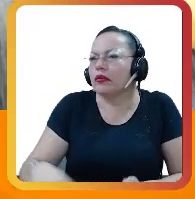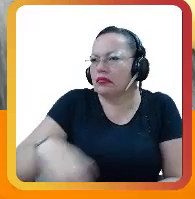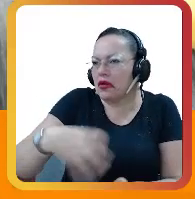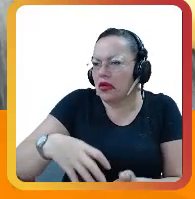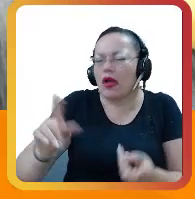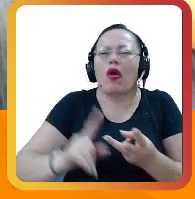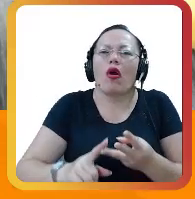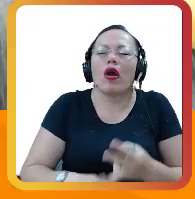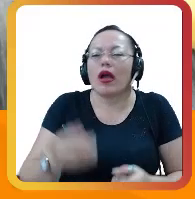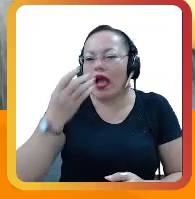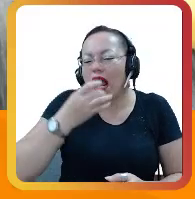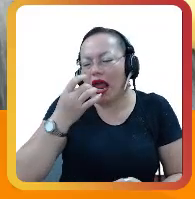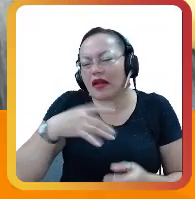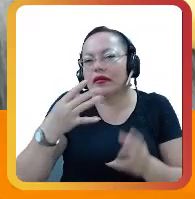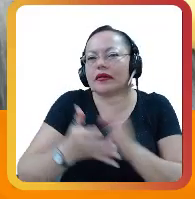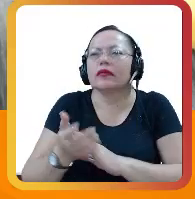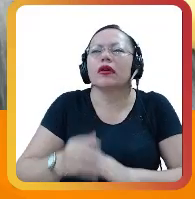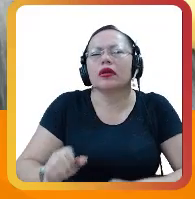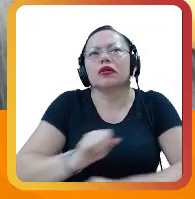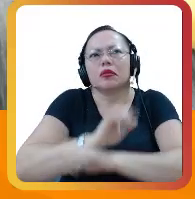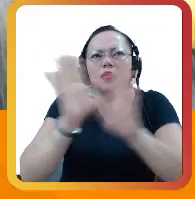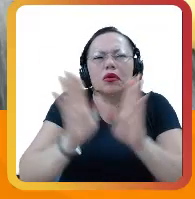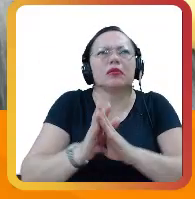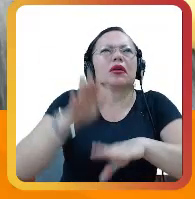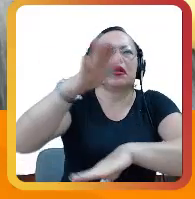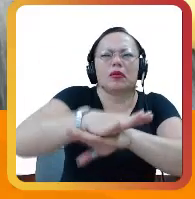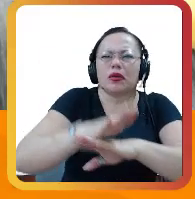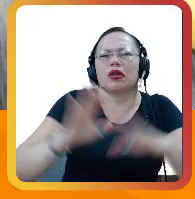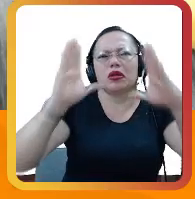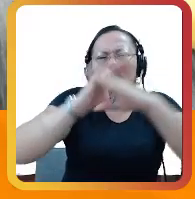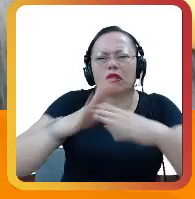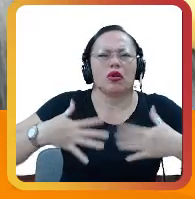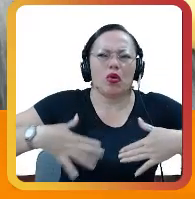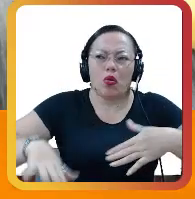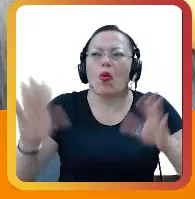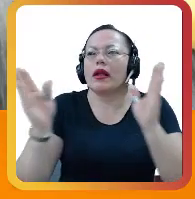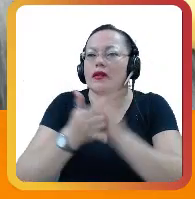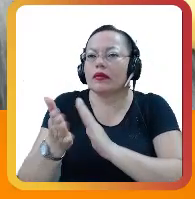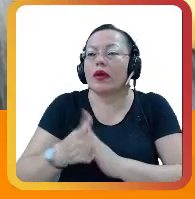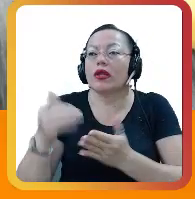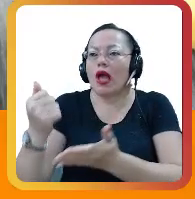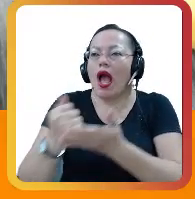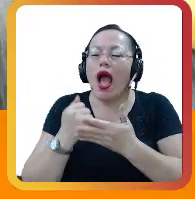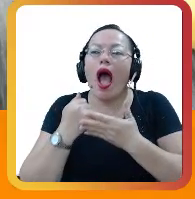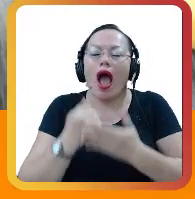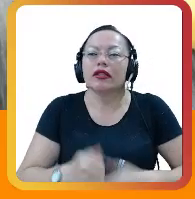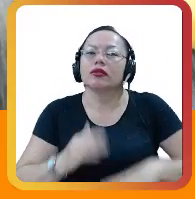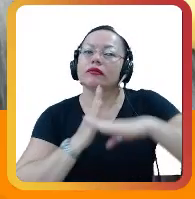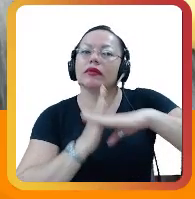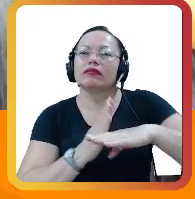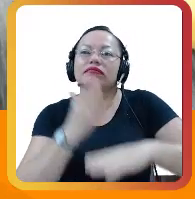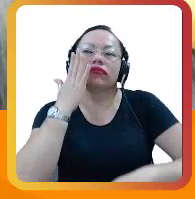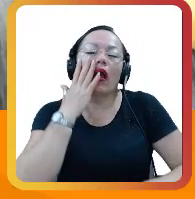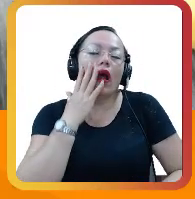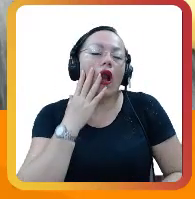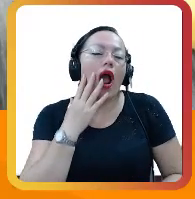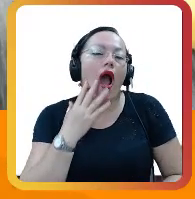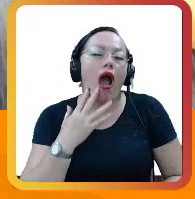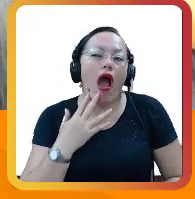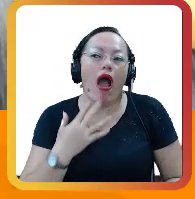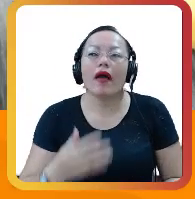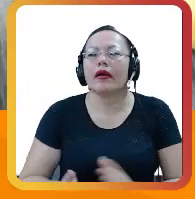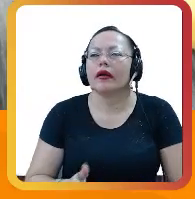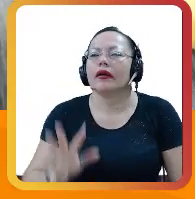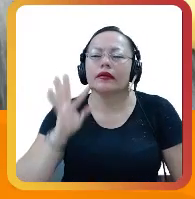por los días, por la tarde, al mediodía. Es muy bueno y ayuda a combatir la anemia. ¿Por qué? Porque son también